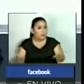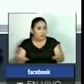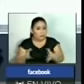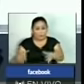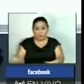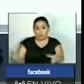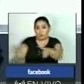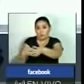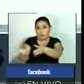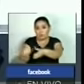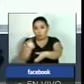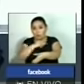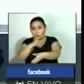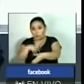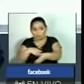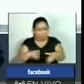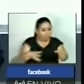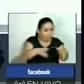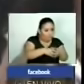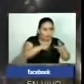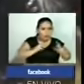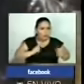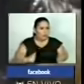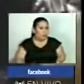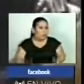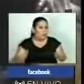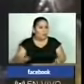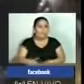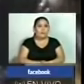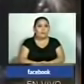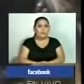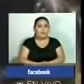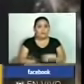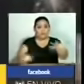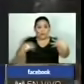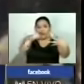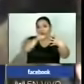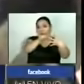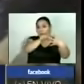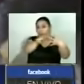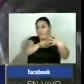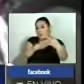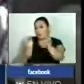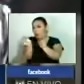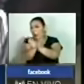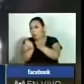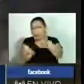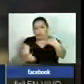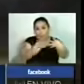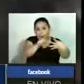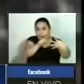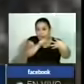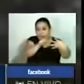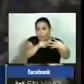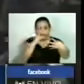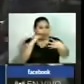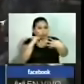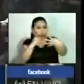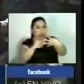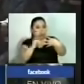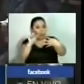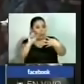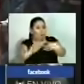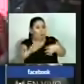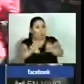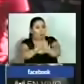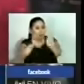sector empresarial con el gobierno. La segunda quincena de mayo apunta a convertirse en la fecha límite para la